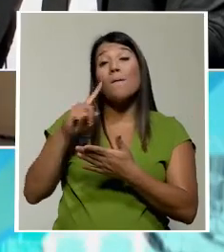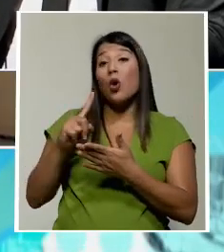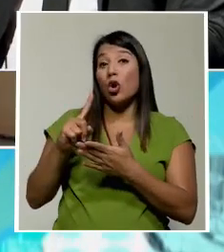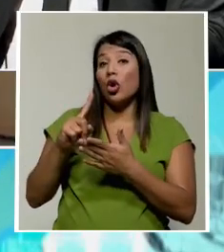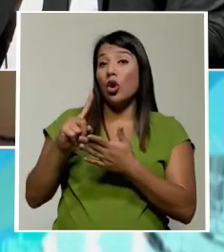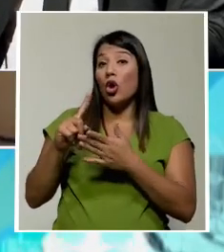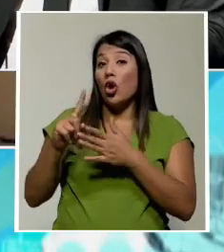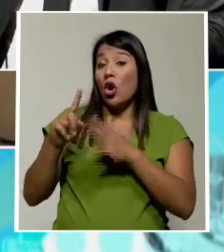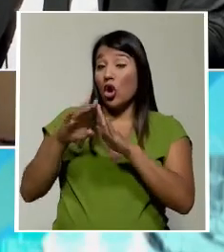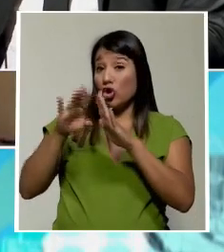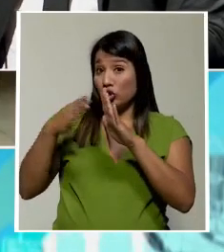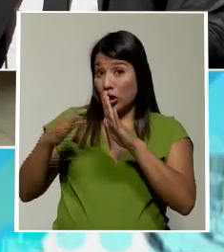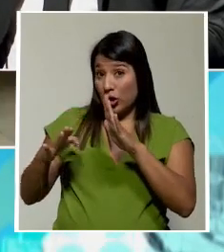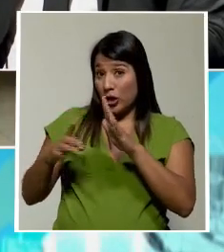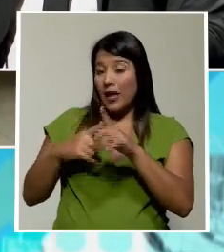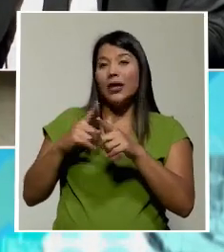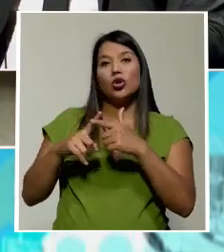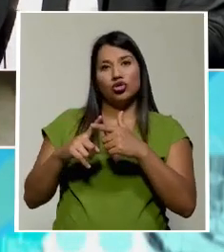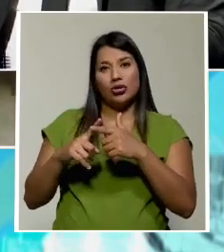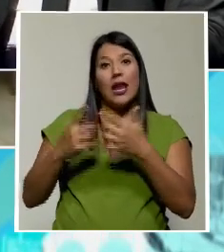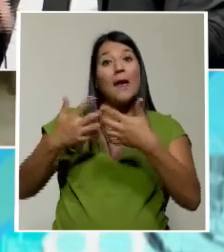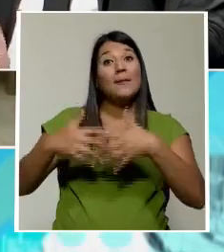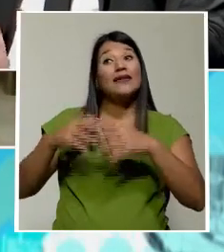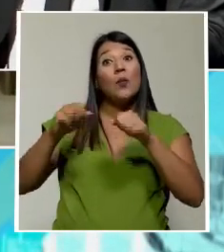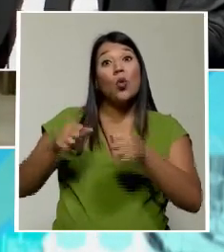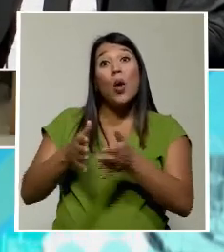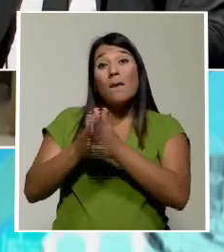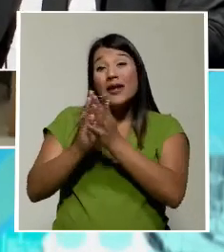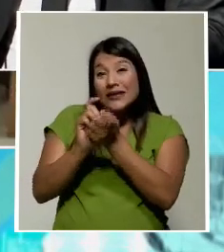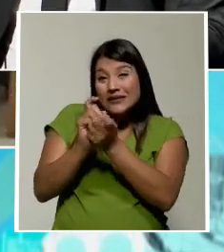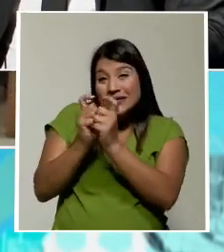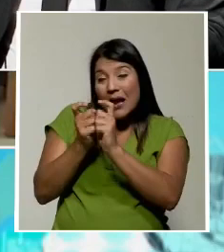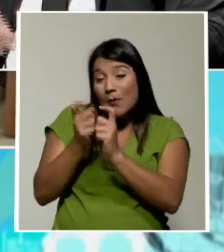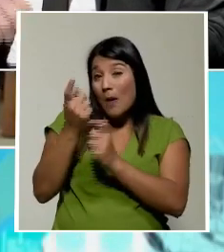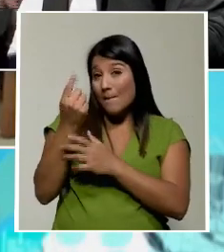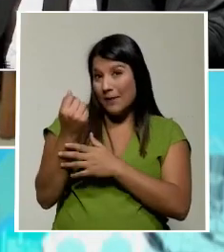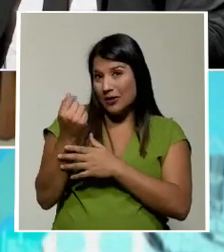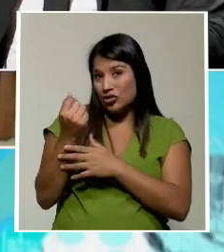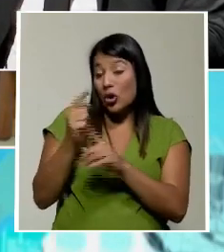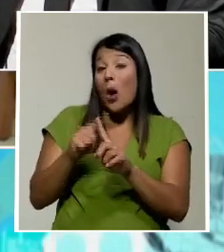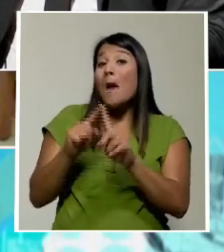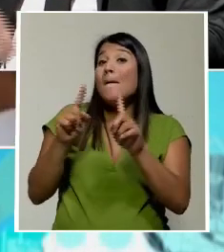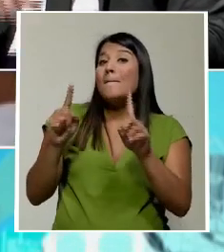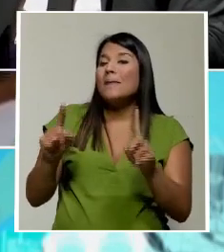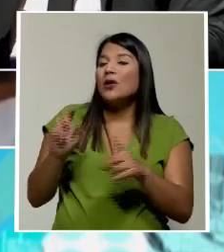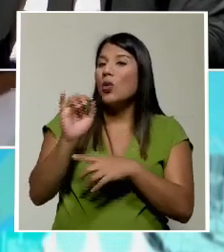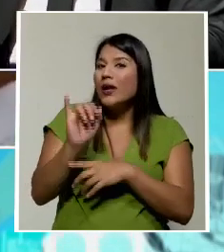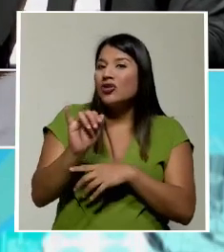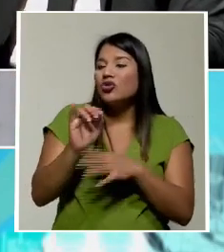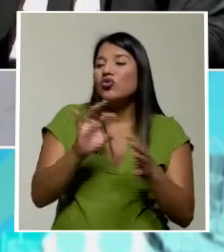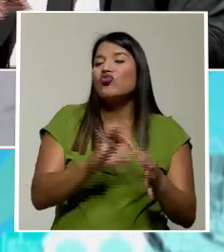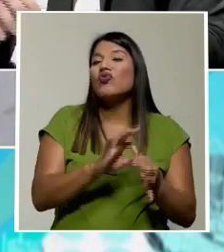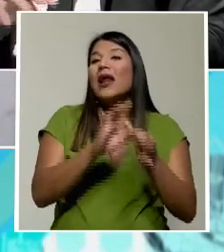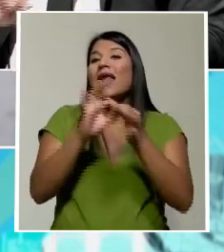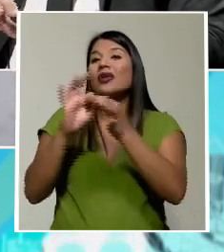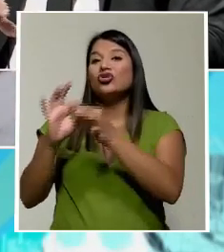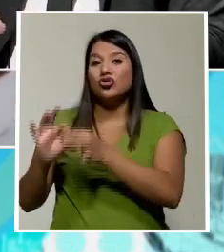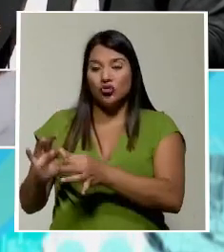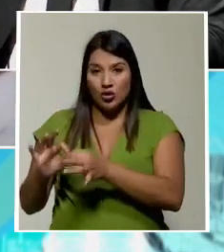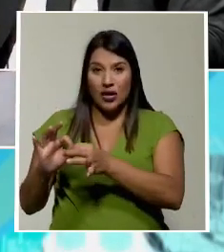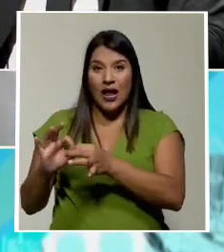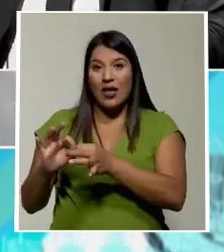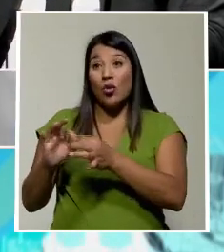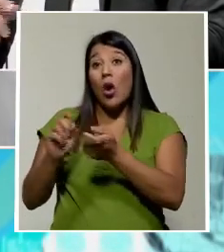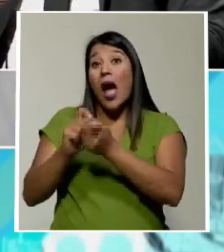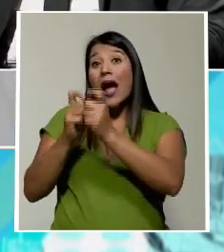ellos pueden pedir ajustes de precios, pero esos ajustes de precios corresponden a indicadores que están publicados en el Banco